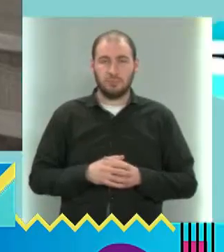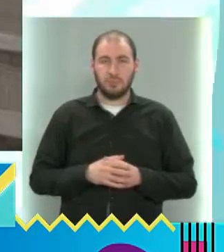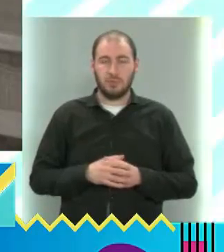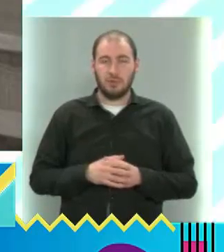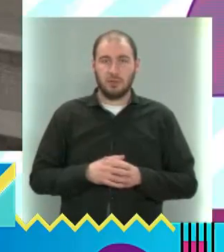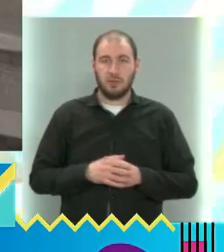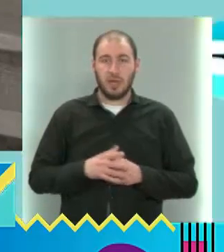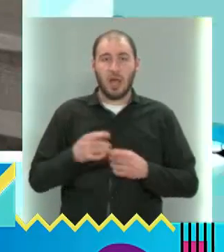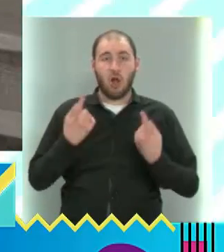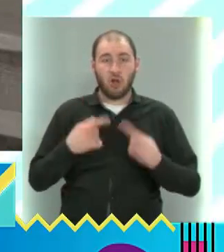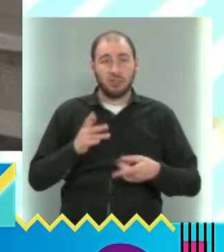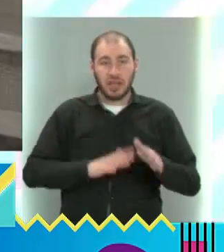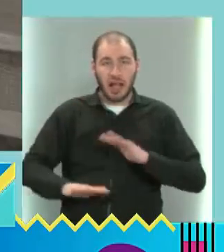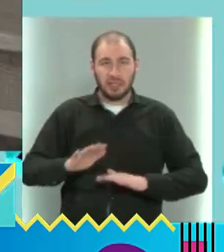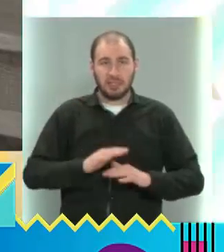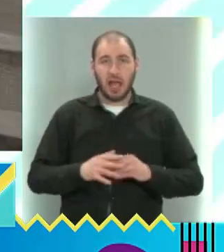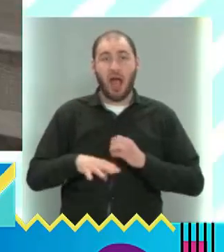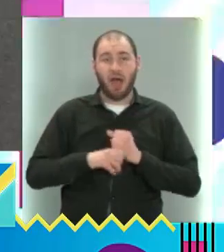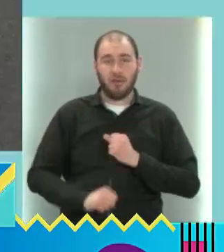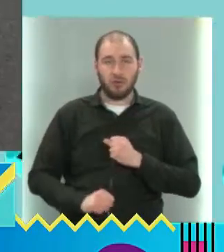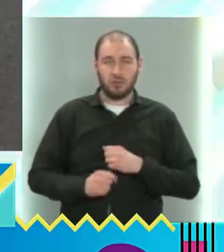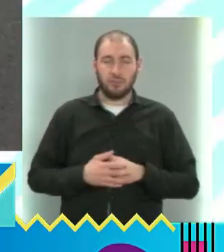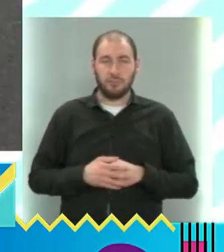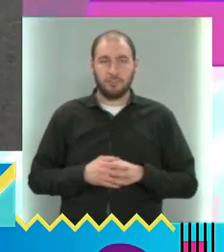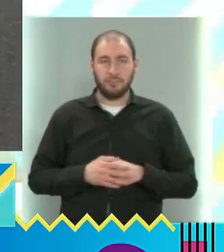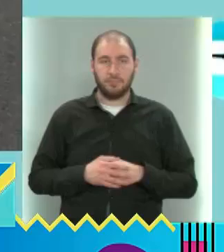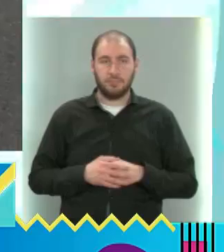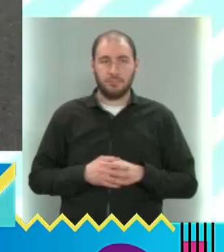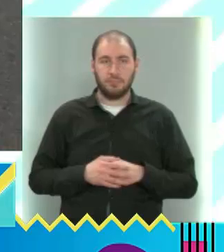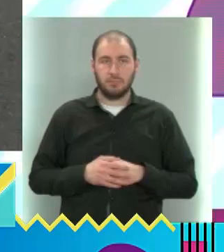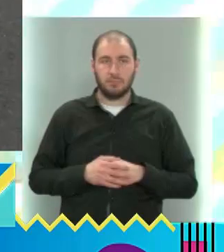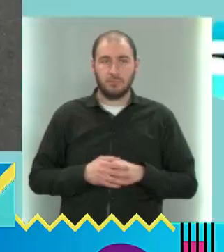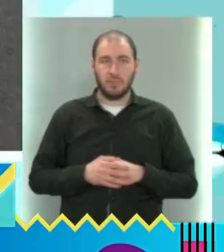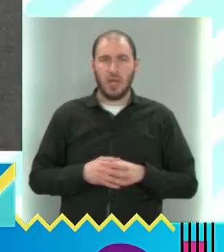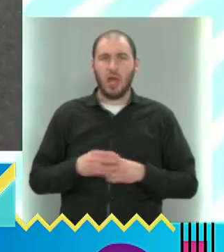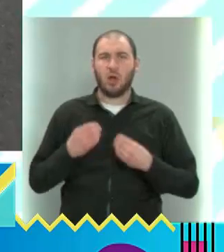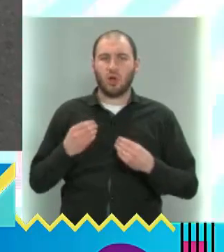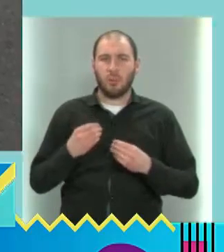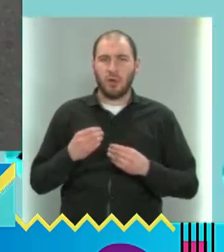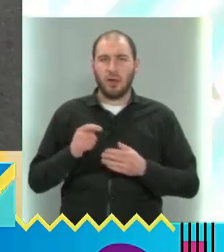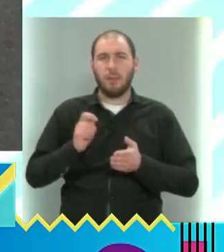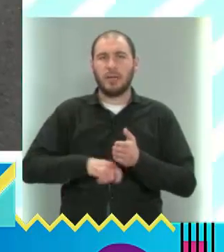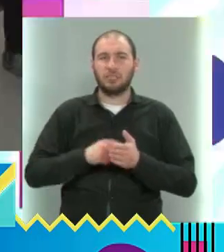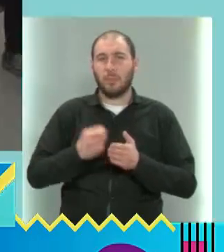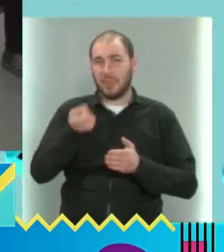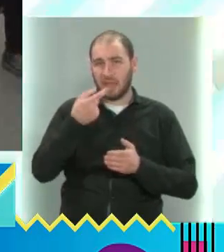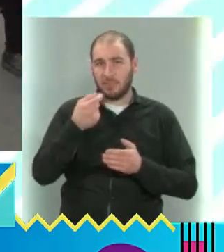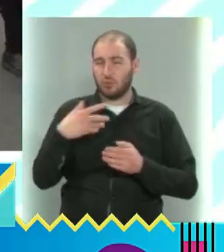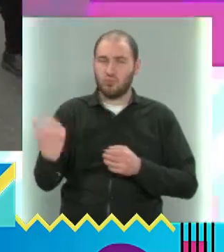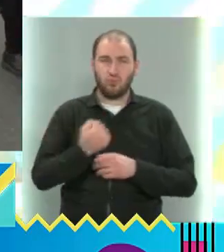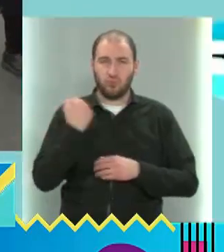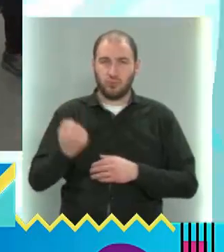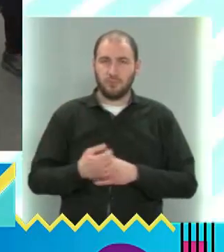Tanto la práctica de la interrupción voluntaria del embarazo, como la prescripción de un medicamento